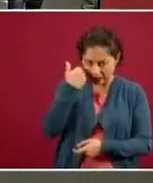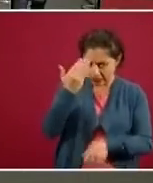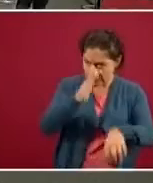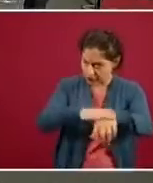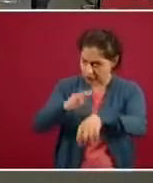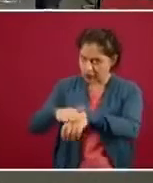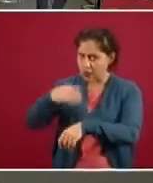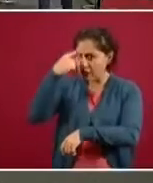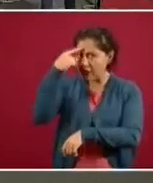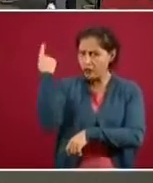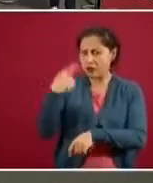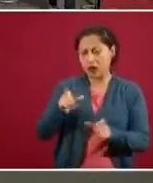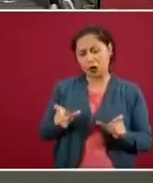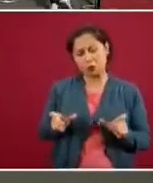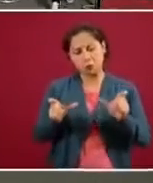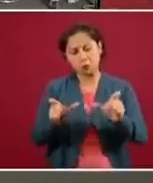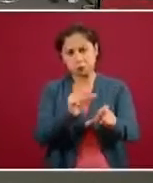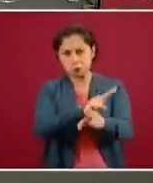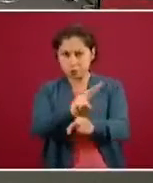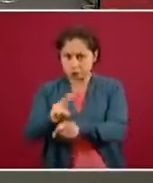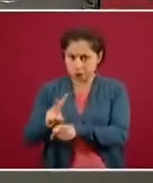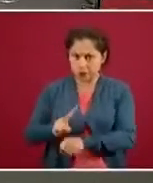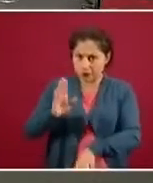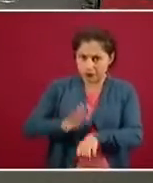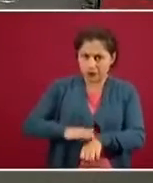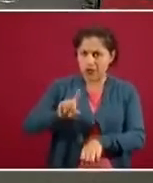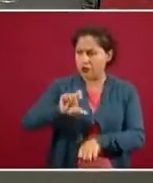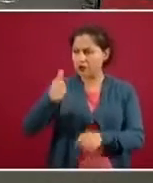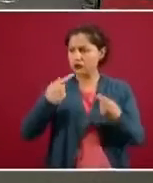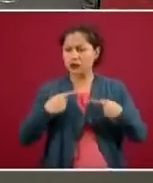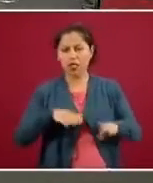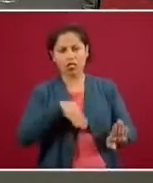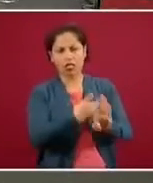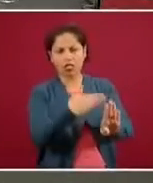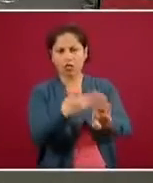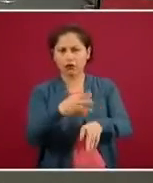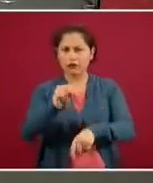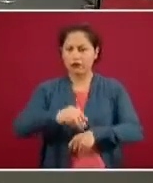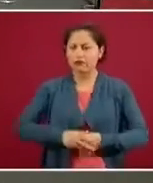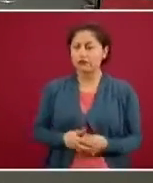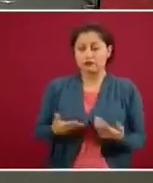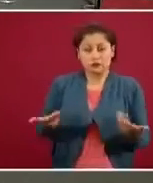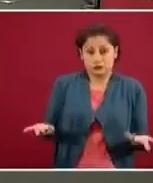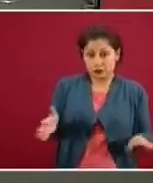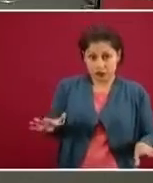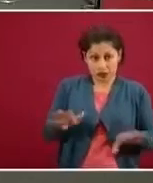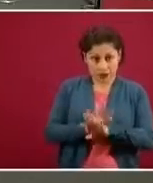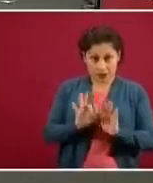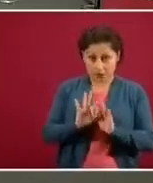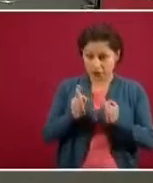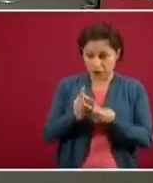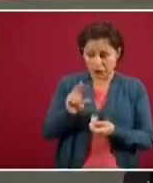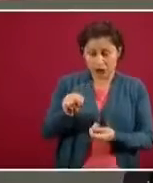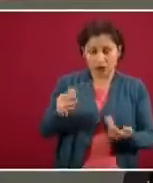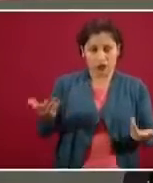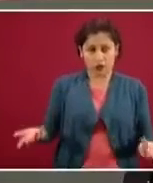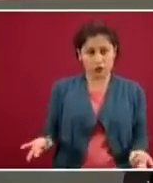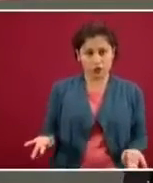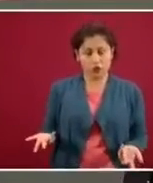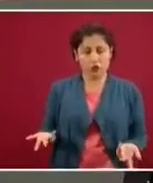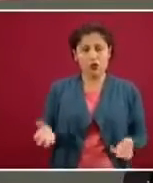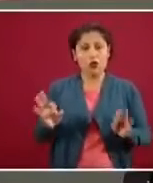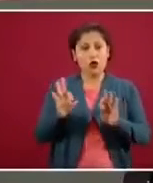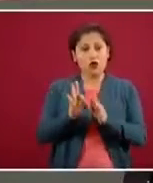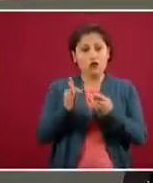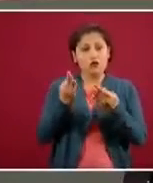vigilen más estas unidades y cesen estos ataques. Gracias. Sí, no necesitamos cambiar estrategia. La estrategia es la misma, no confundir estrategia